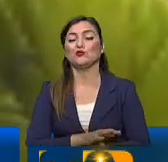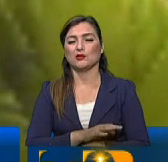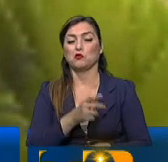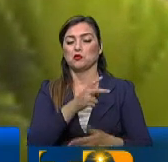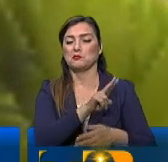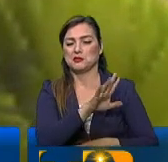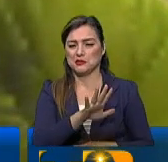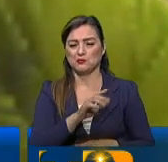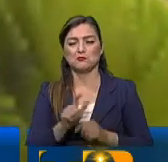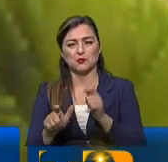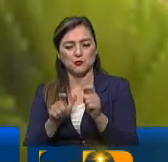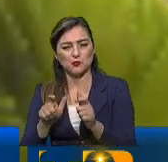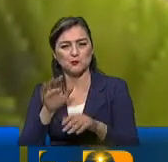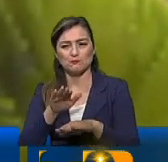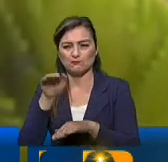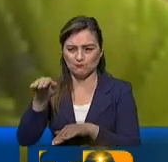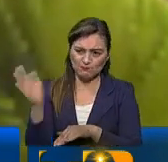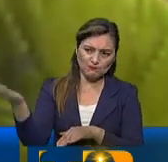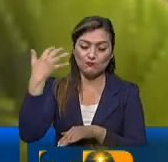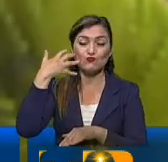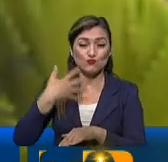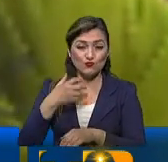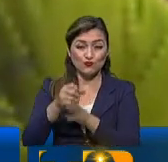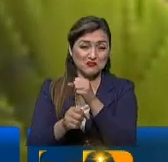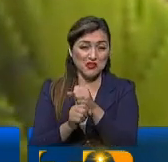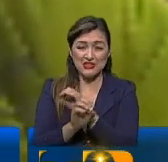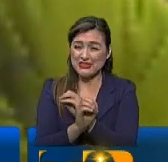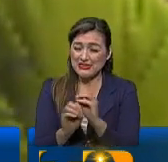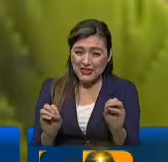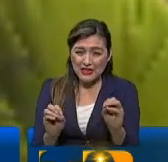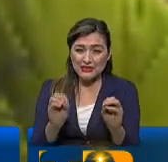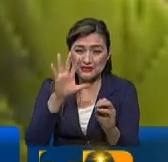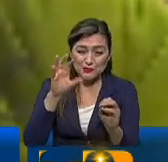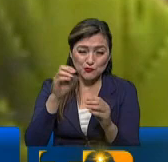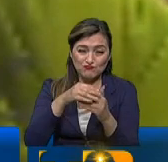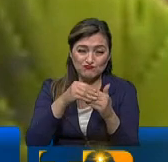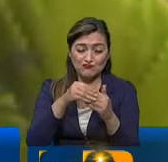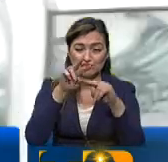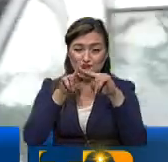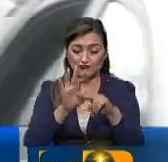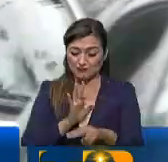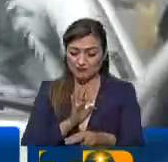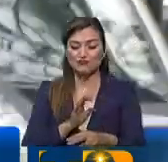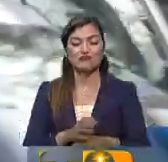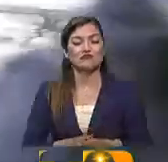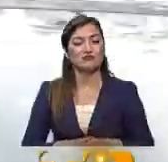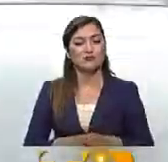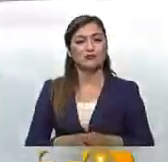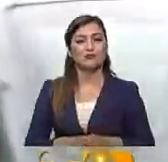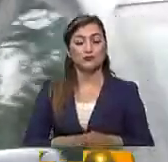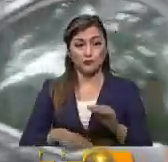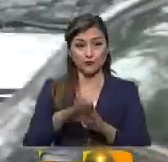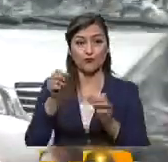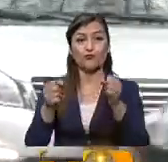convocatoria para aquellas personas que no se presentaron a lo largo del año fiscal a lo que es revisión técnica vehicular. Para lograr que la mayor cantidad